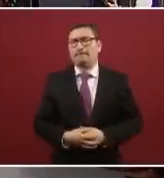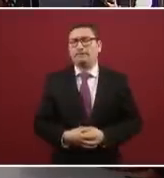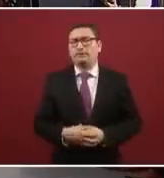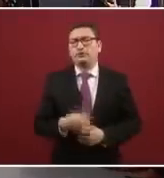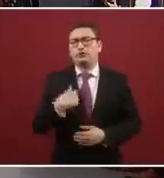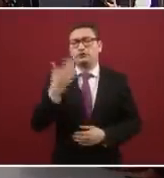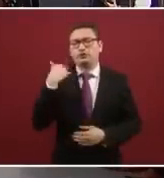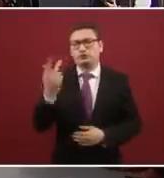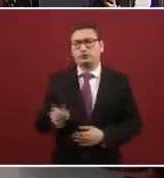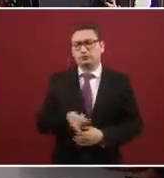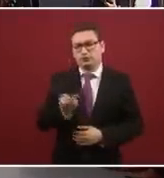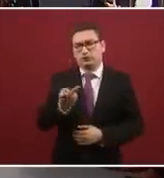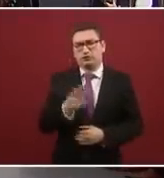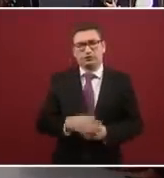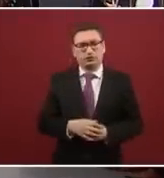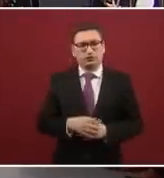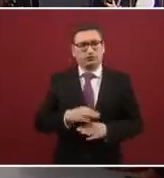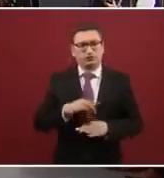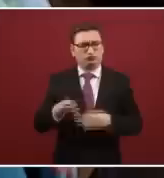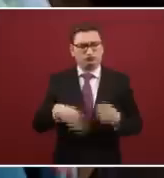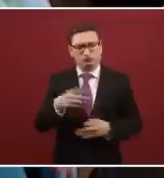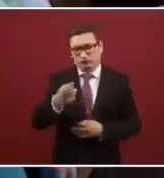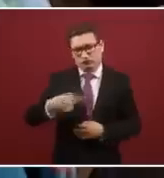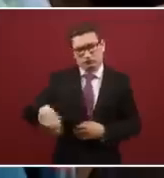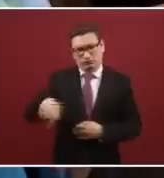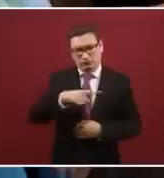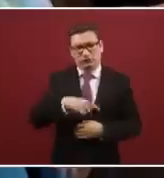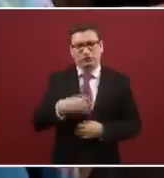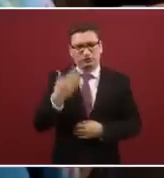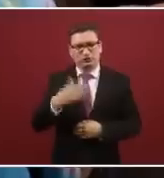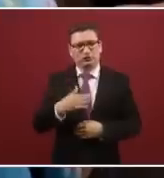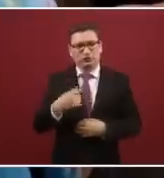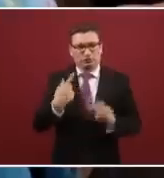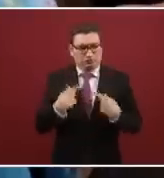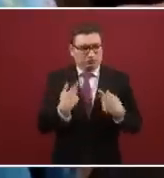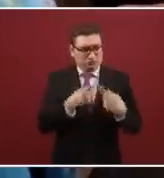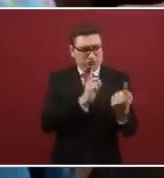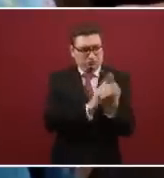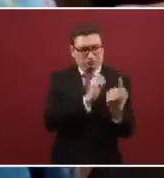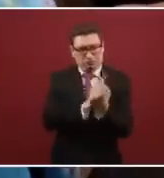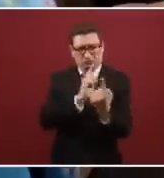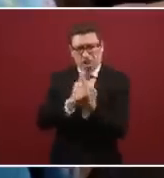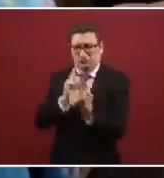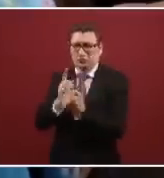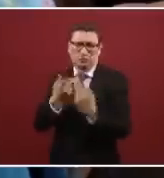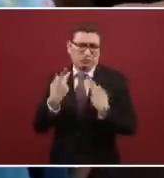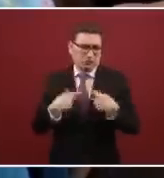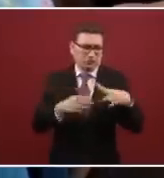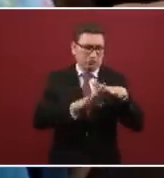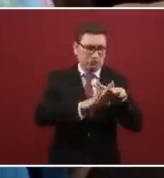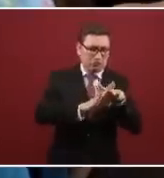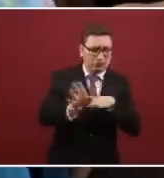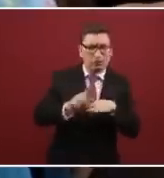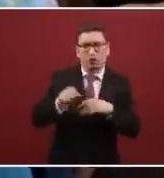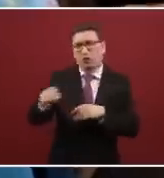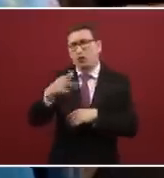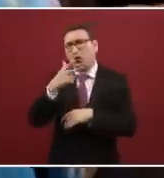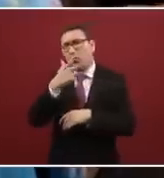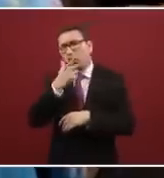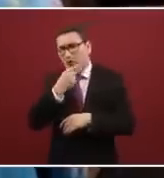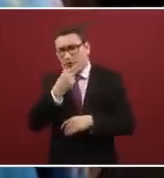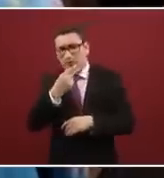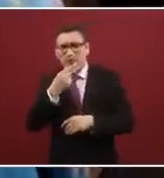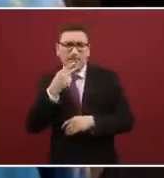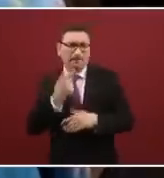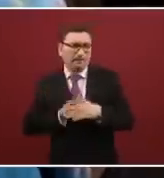Pregunté también, presidente, a todos los, prácticamente a todos con quienes me topaba, migrantes, polleros,